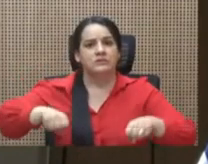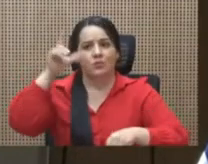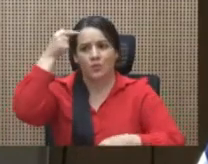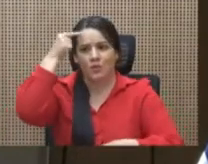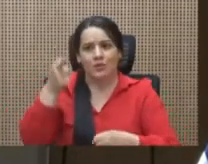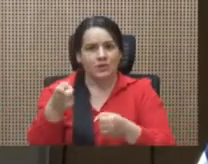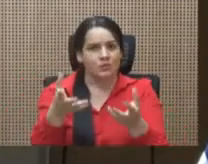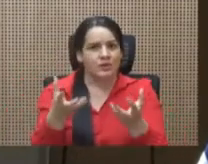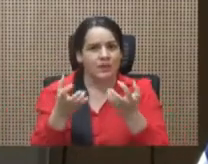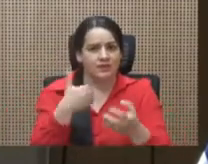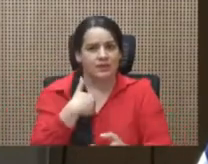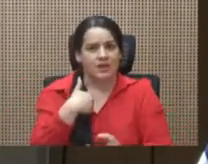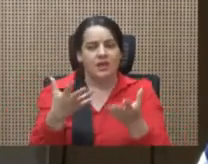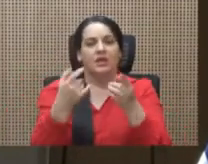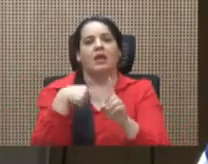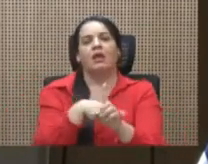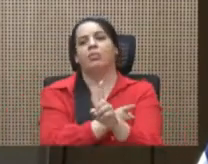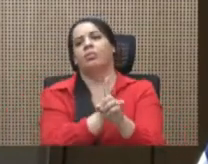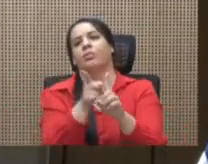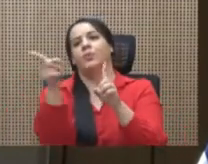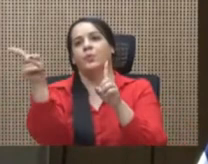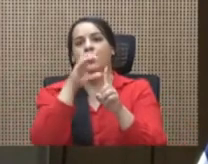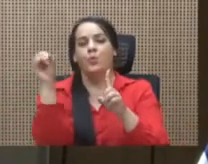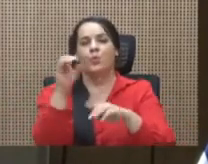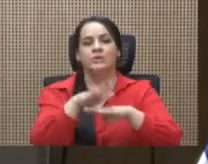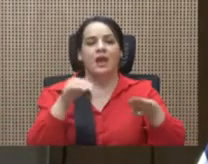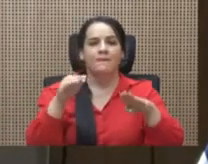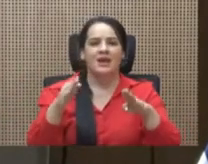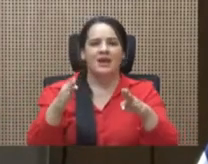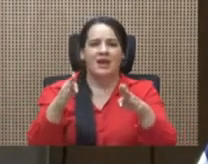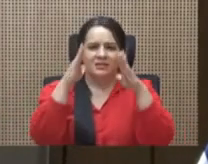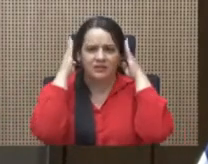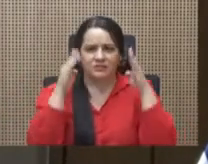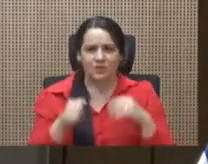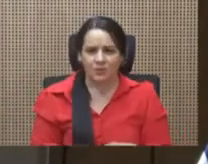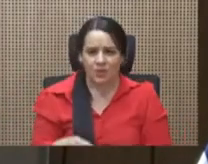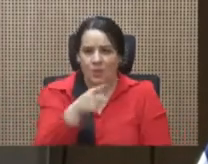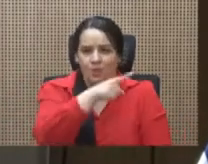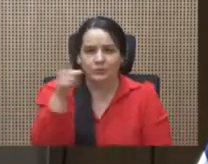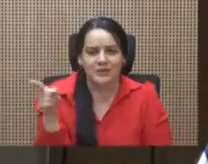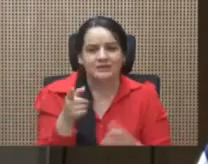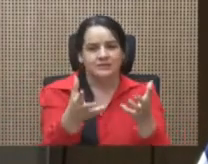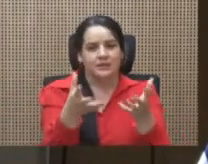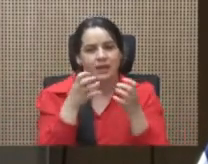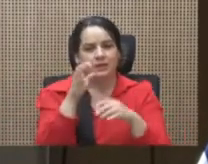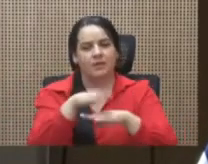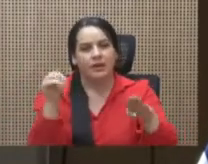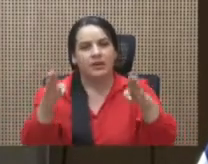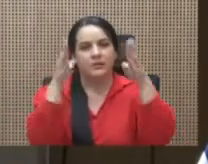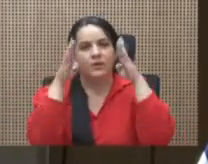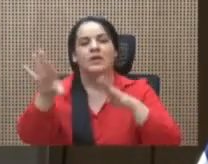Resulta que es que queremos desviar la atención o queremos llamar la atención. Llamar la atención quieren ustedes invitando